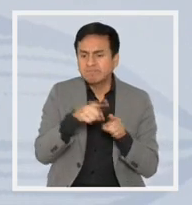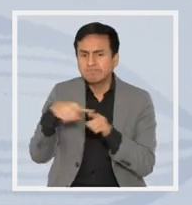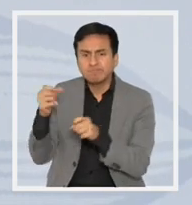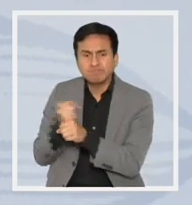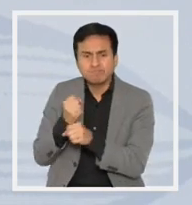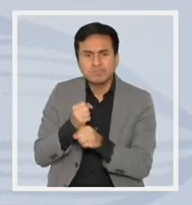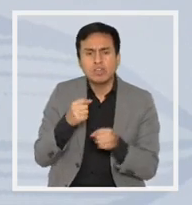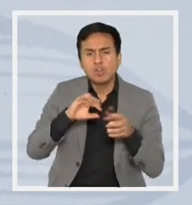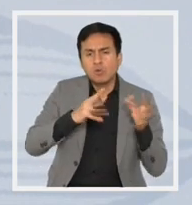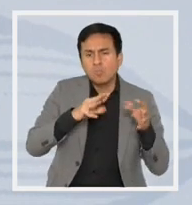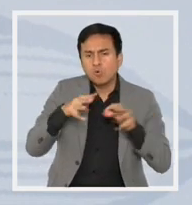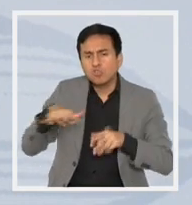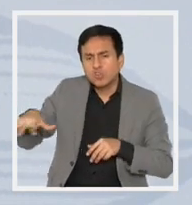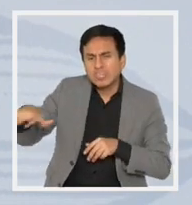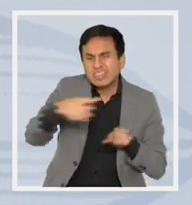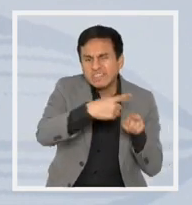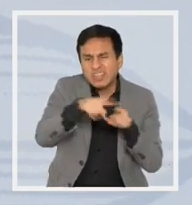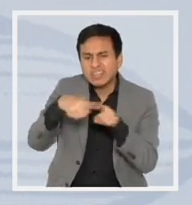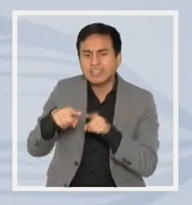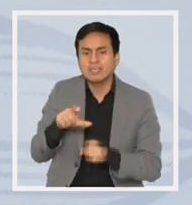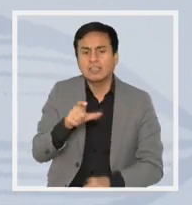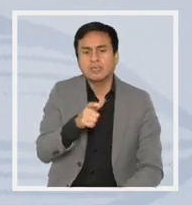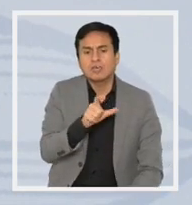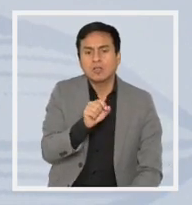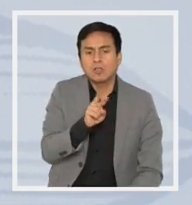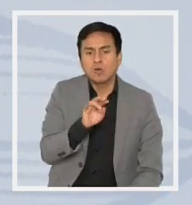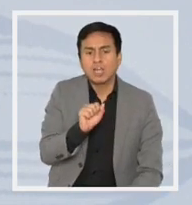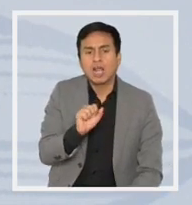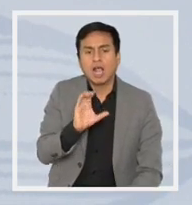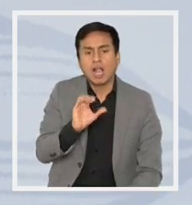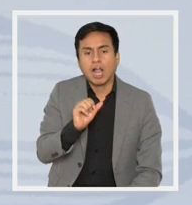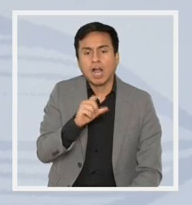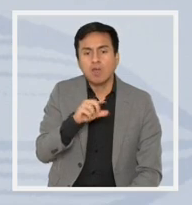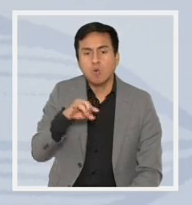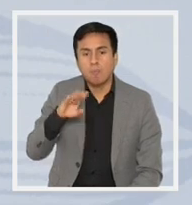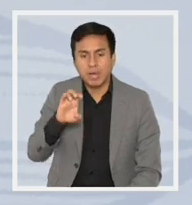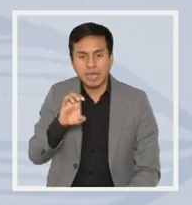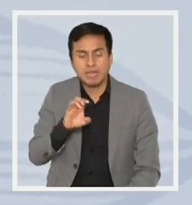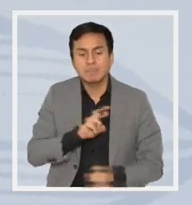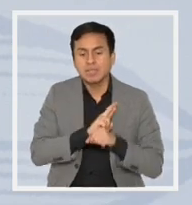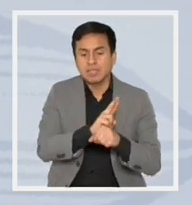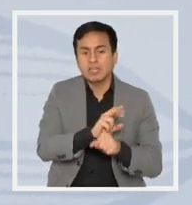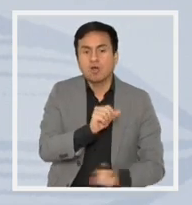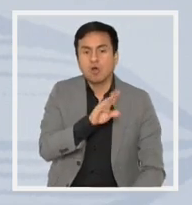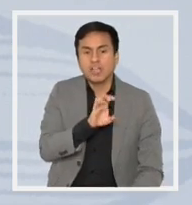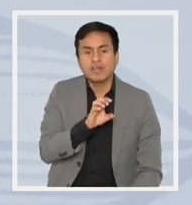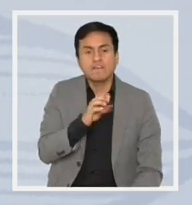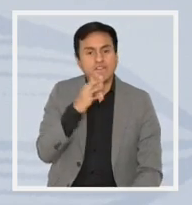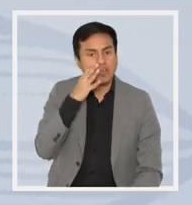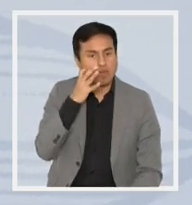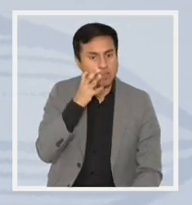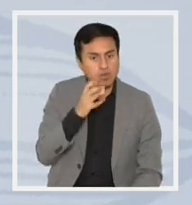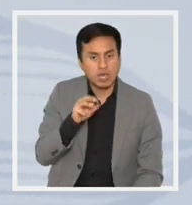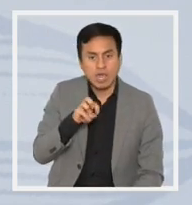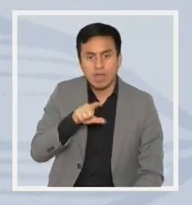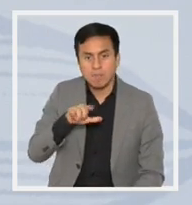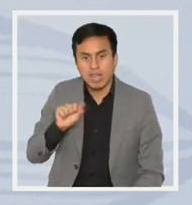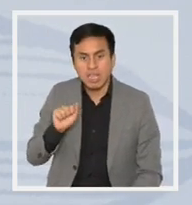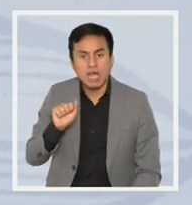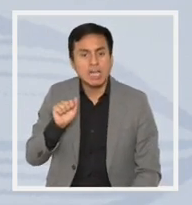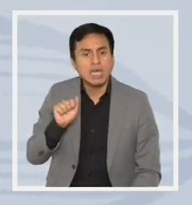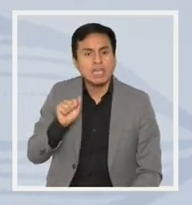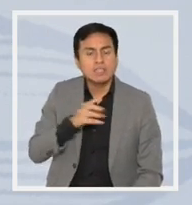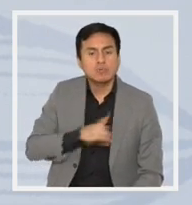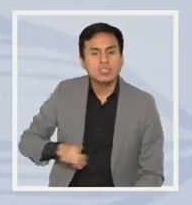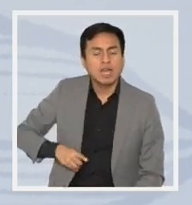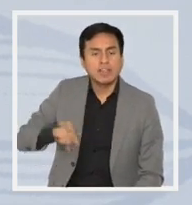diferentes mundos. Gloria Cayupe, representante del Gore del Biobío, Emilia Nullado,